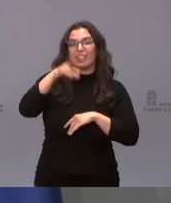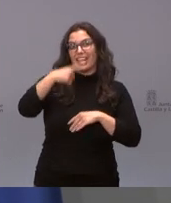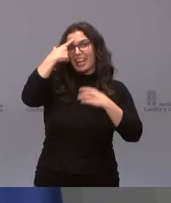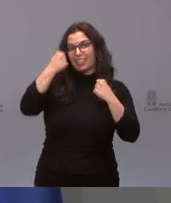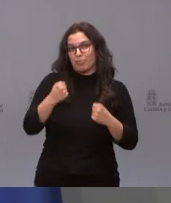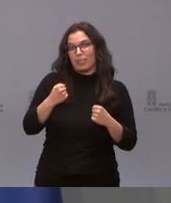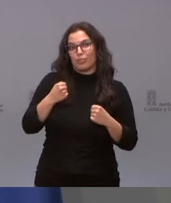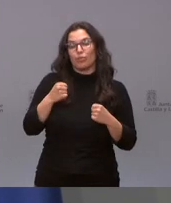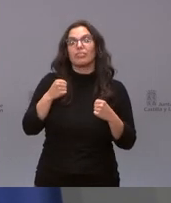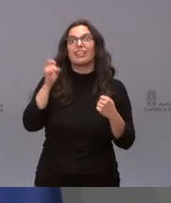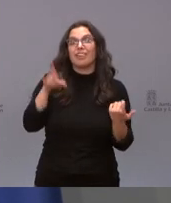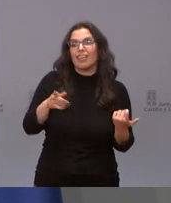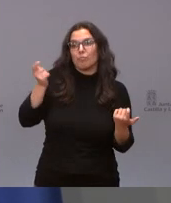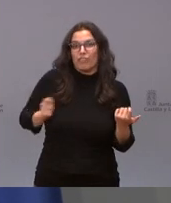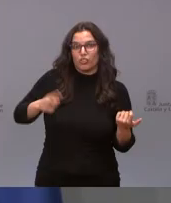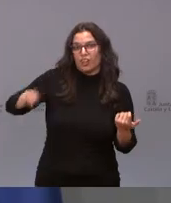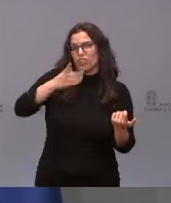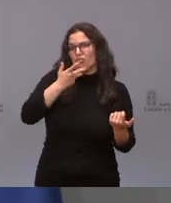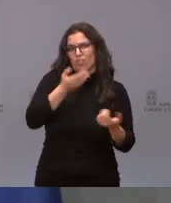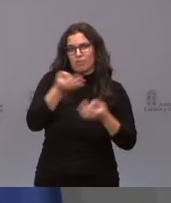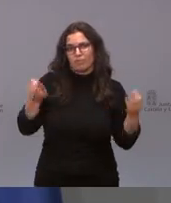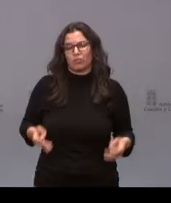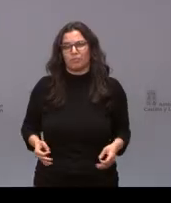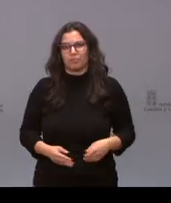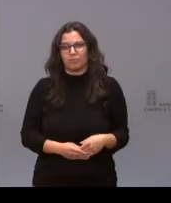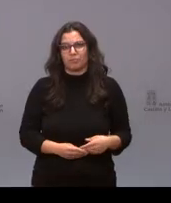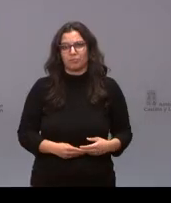profesionales que conocen muy bien estos entornos